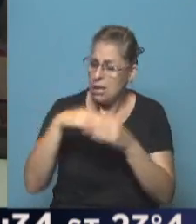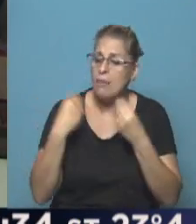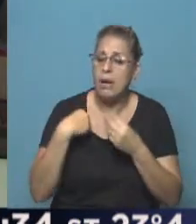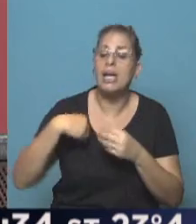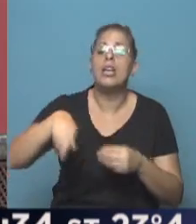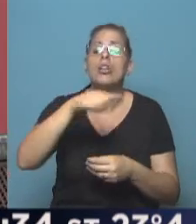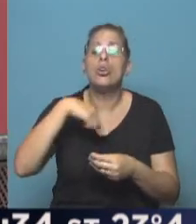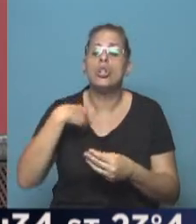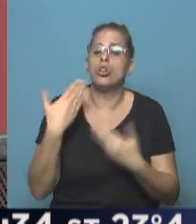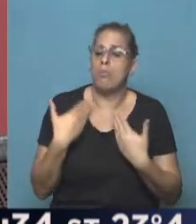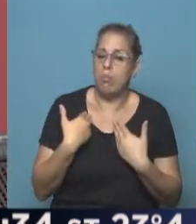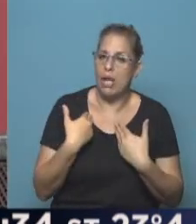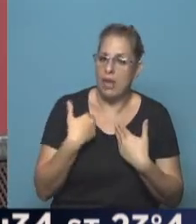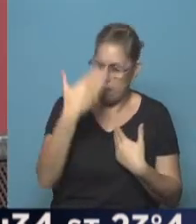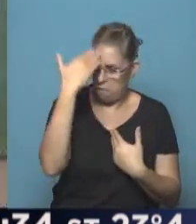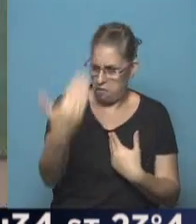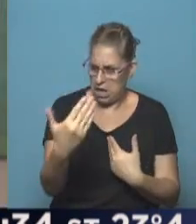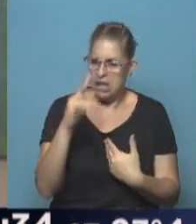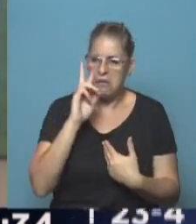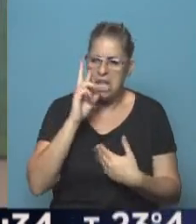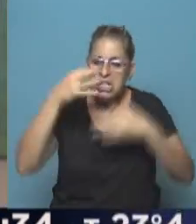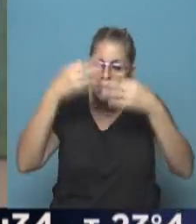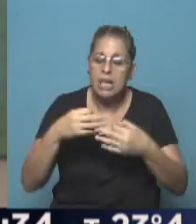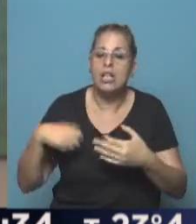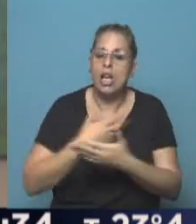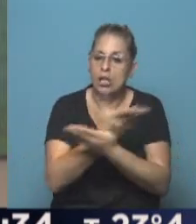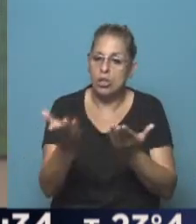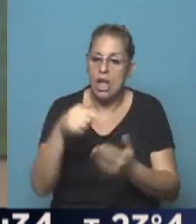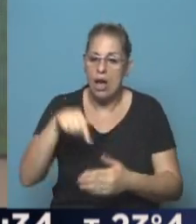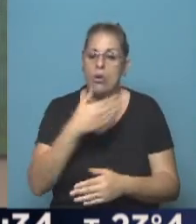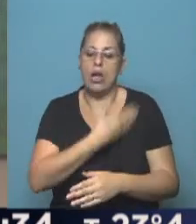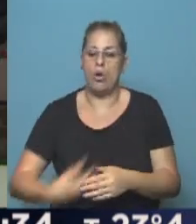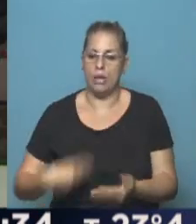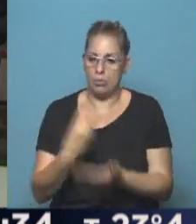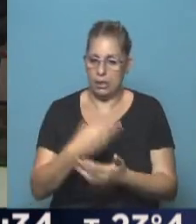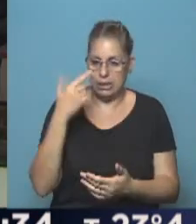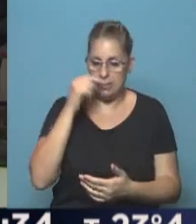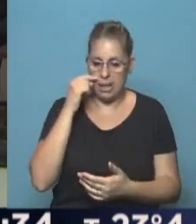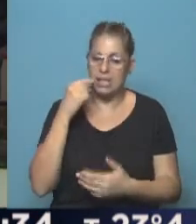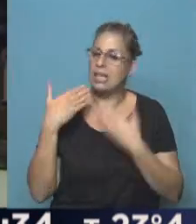nosotros podamos mirar de frente y a los ojos a la sociedad que estamos gobernando. Bien, doctor, muchísimas gracias. No, Muy gracias a amable. ustedes.